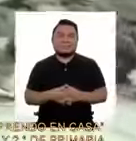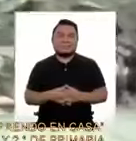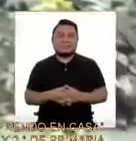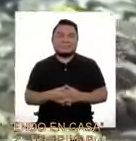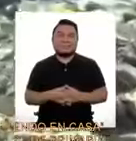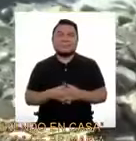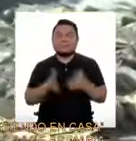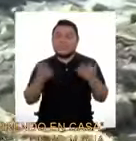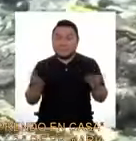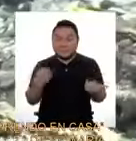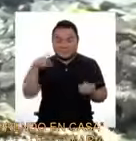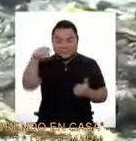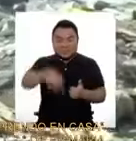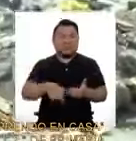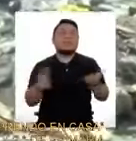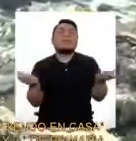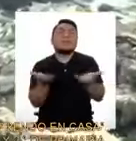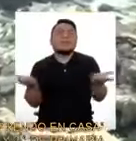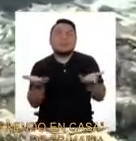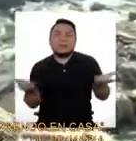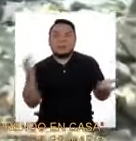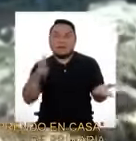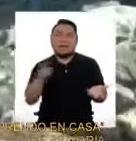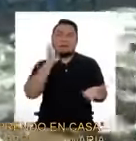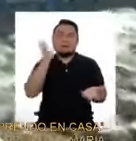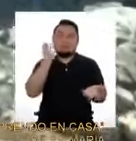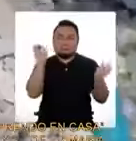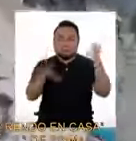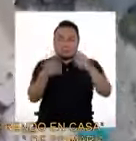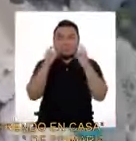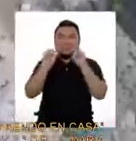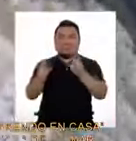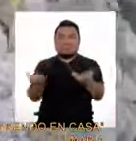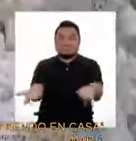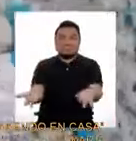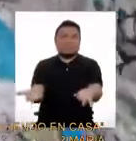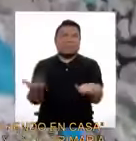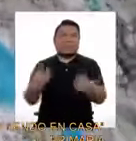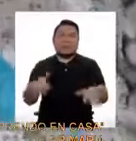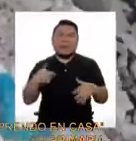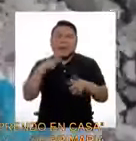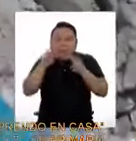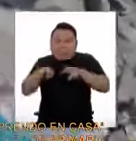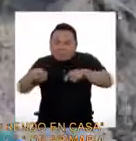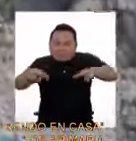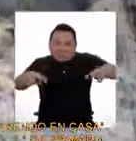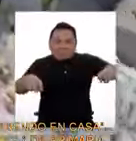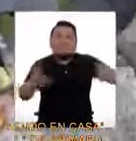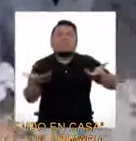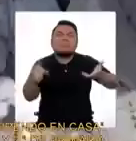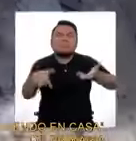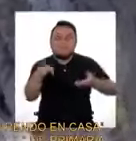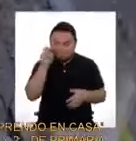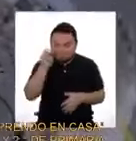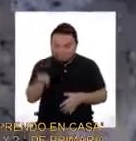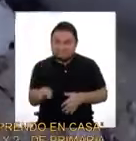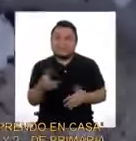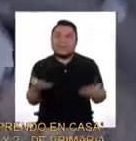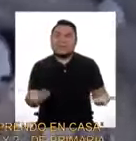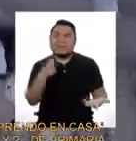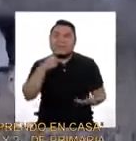Ahora nos encontramos dentro de este montón de basura y vamos a explorar un poco. Como vemos acá tenemos más pedazos